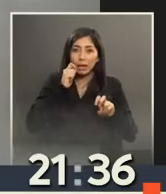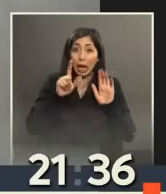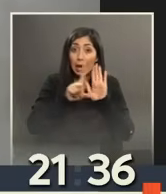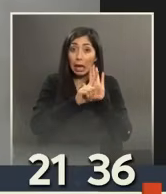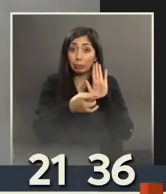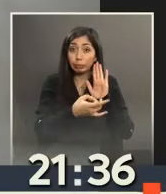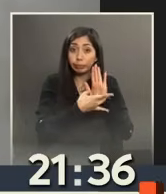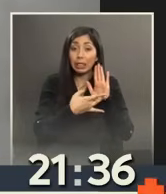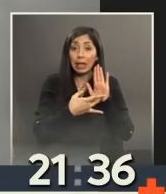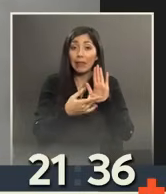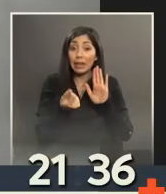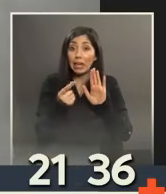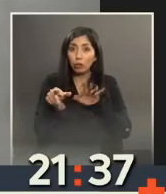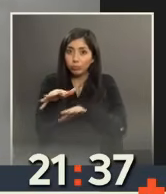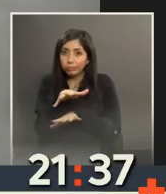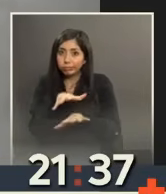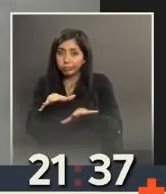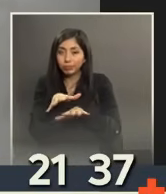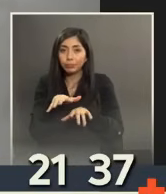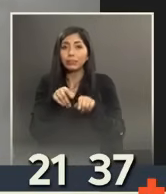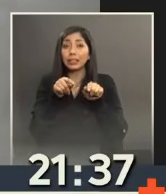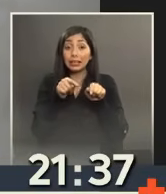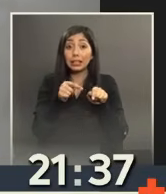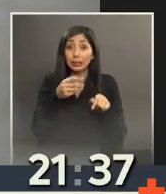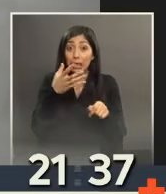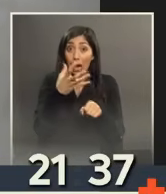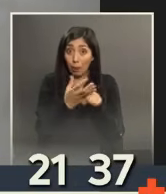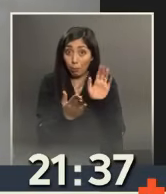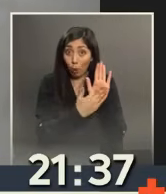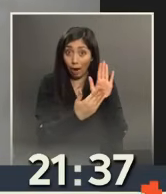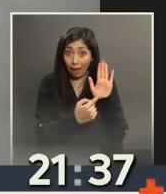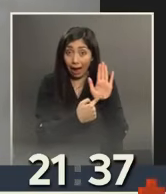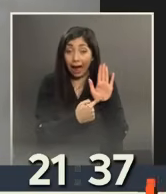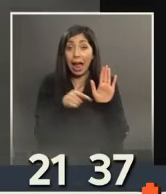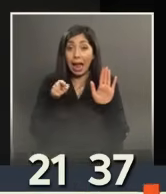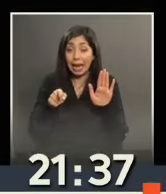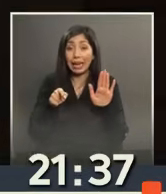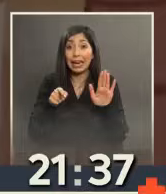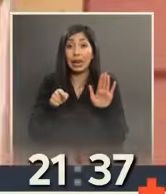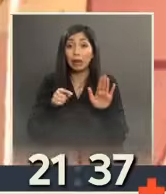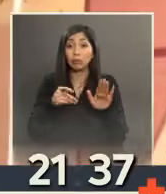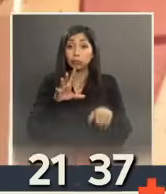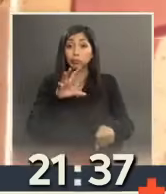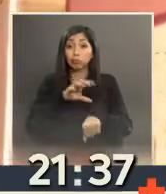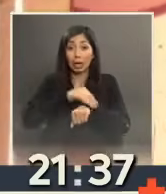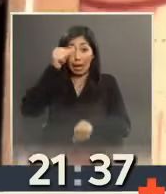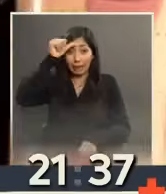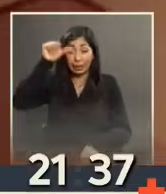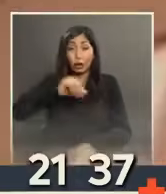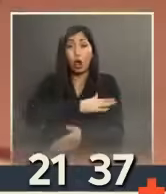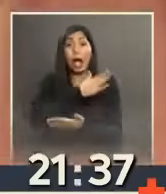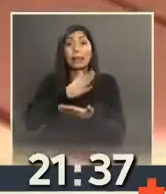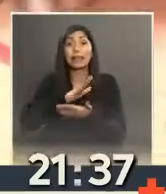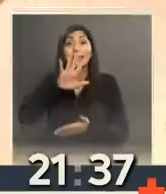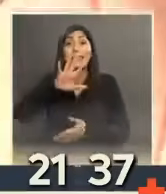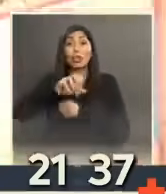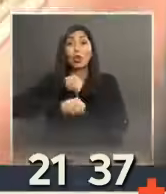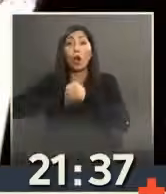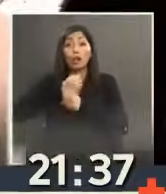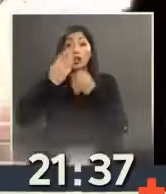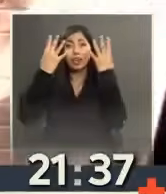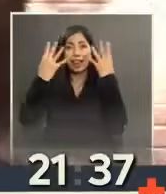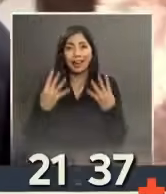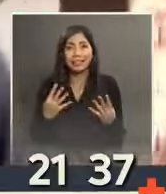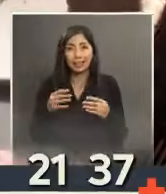dinero. De ser comprobadas esas acciones, Miguel Ángel Aguilera arriesga una condena de hasta 5 años de cárcel. Los